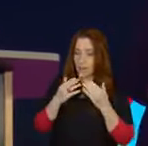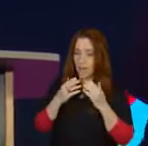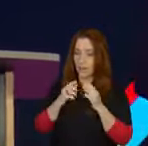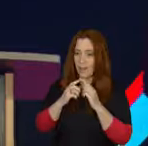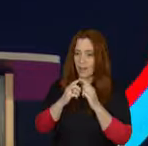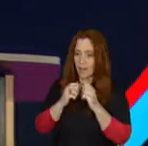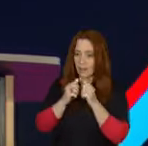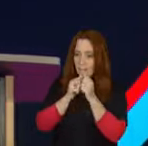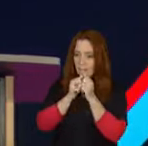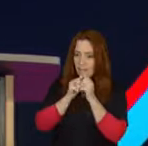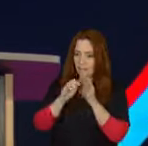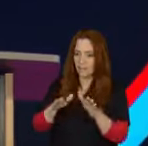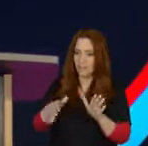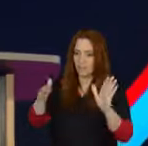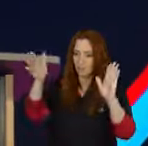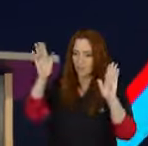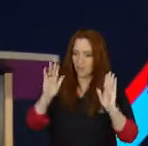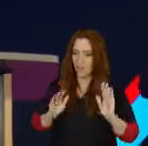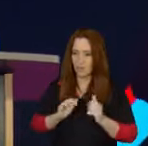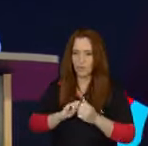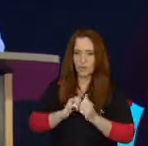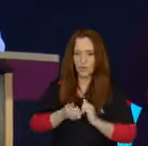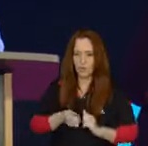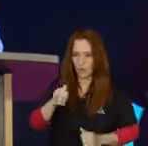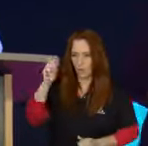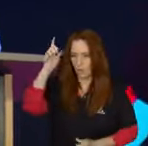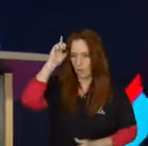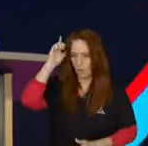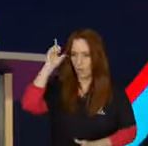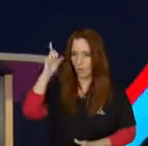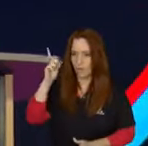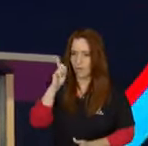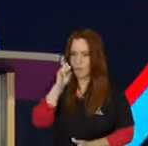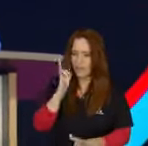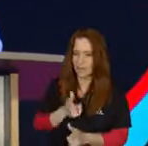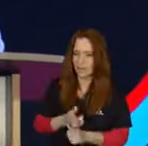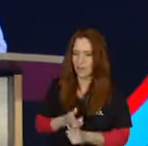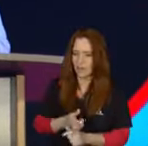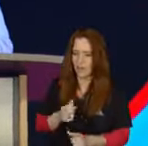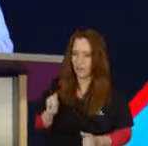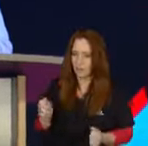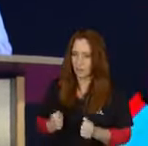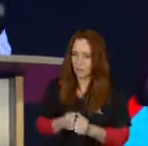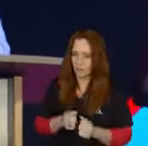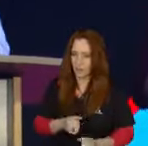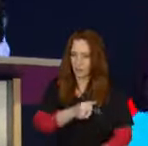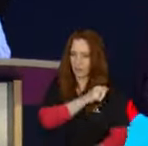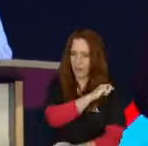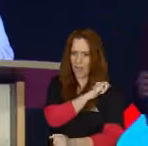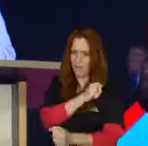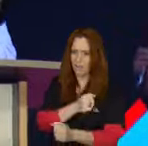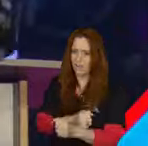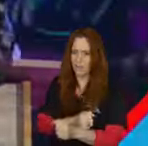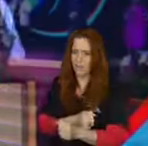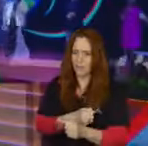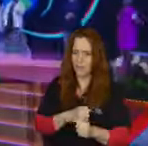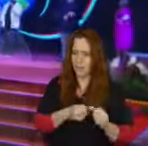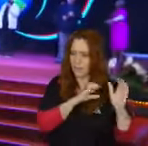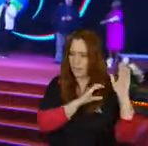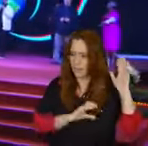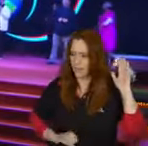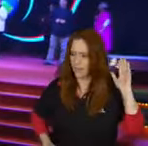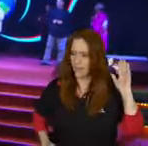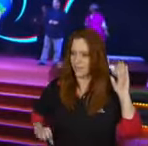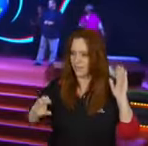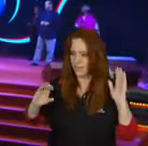hijos empoderados en tu nombre. Amén y amén. Y si no ofrendado, lo puede hacer. Adelante.